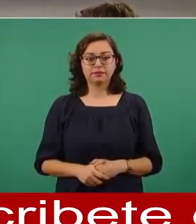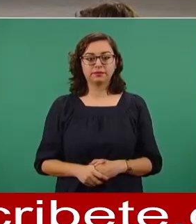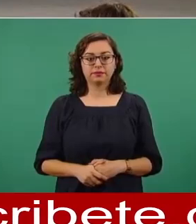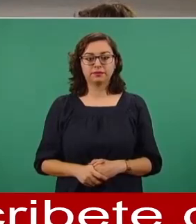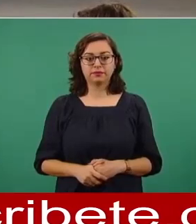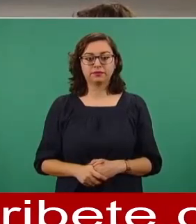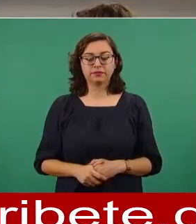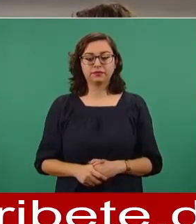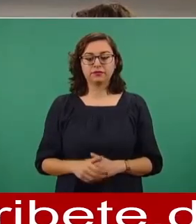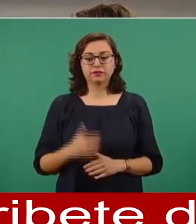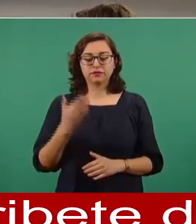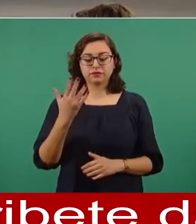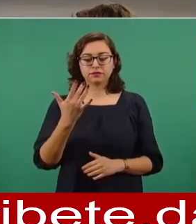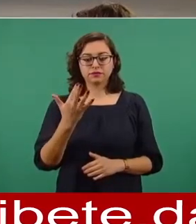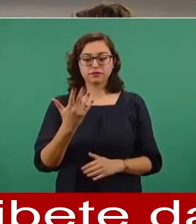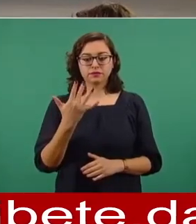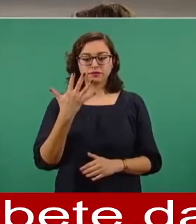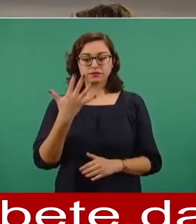55.